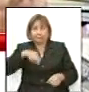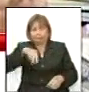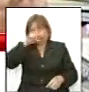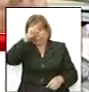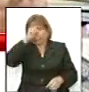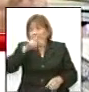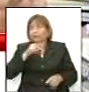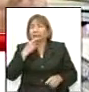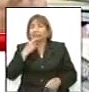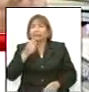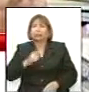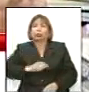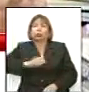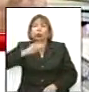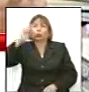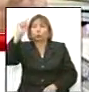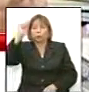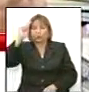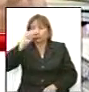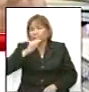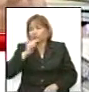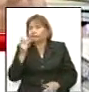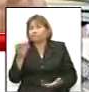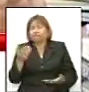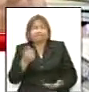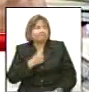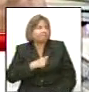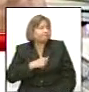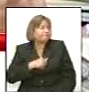que es Tumbes. Es lamentable.